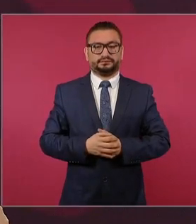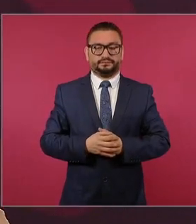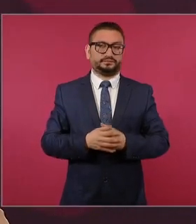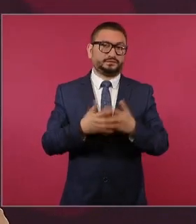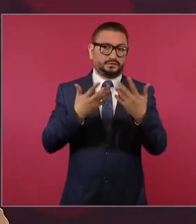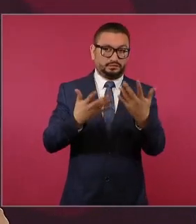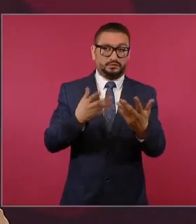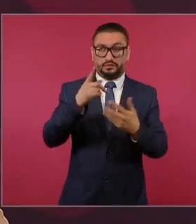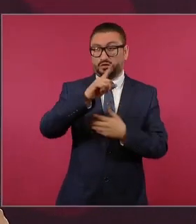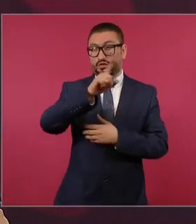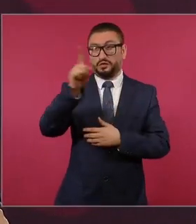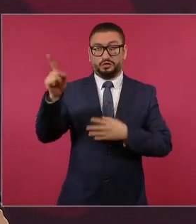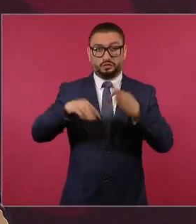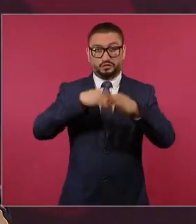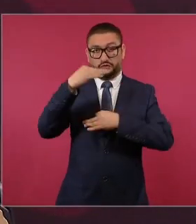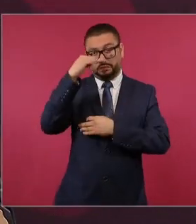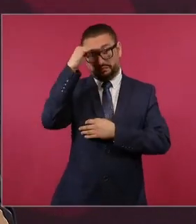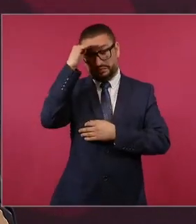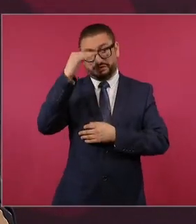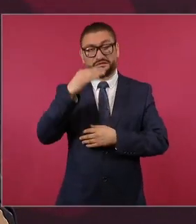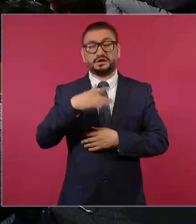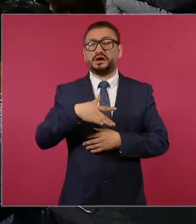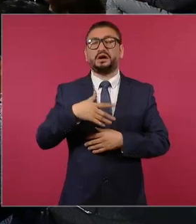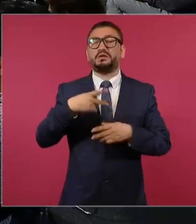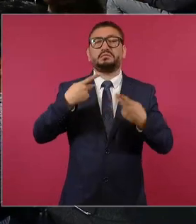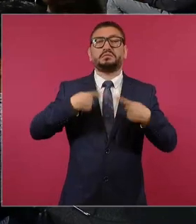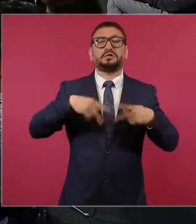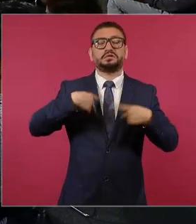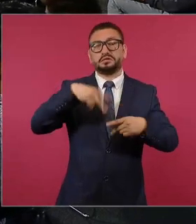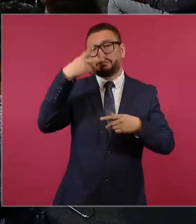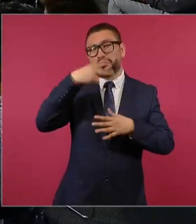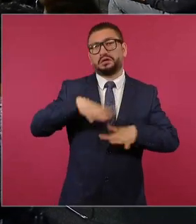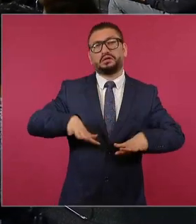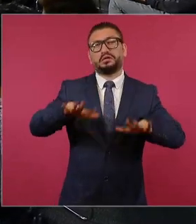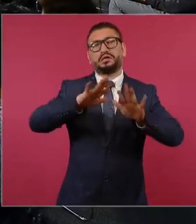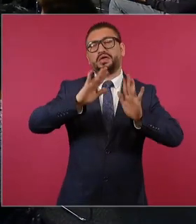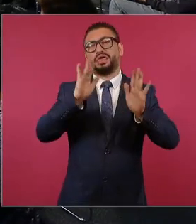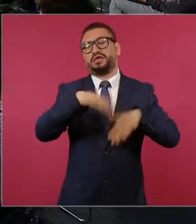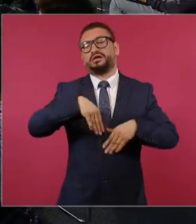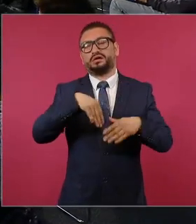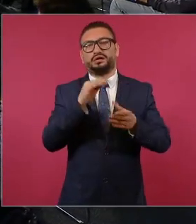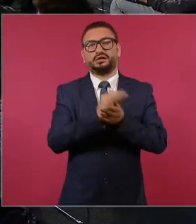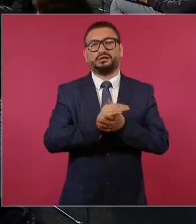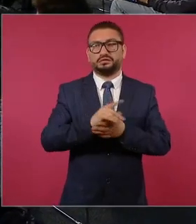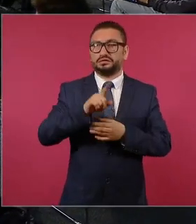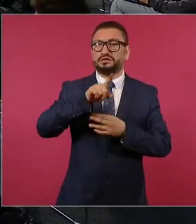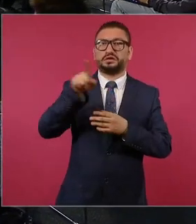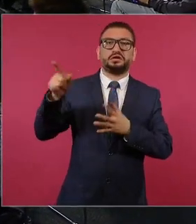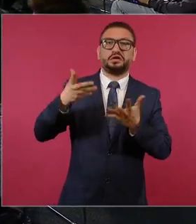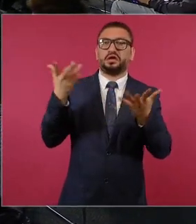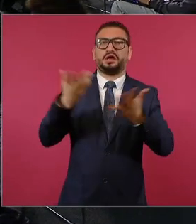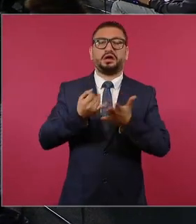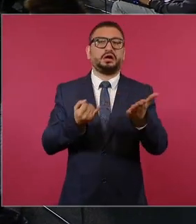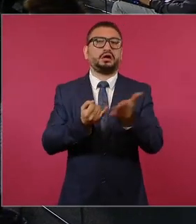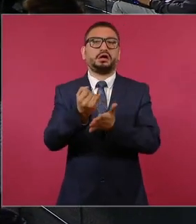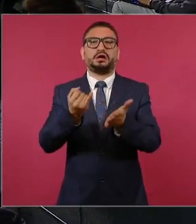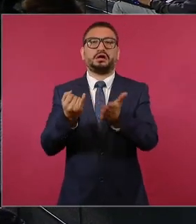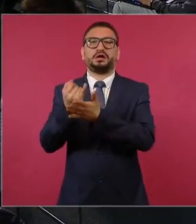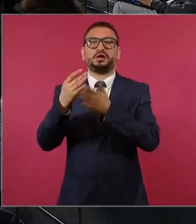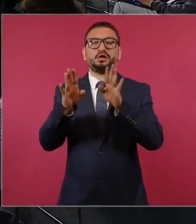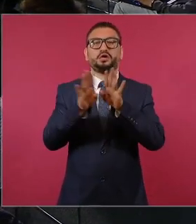Entonces pensaban de que el pueblo no existía y que todo lo iban a resolver con